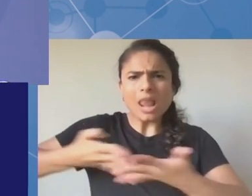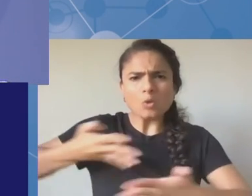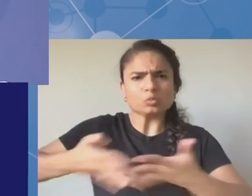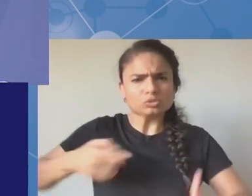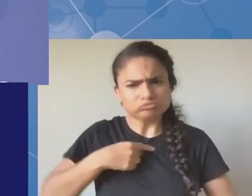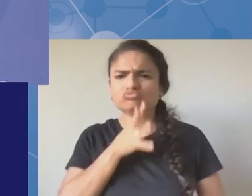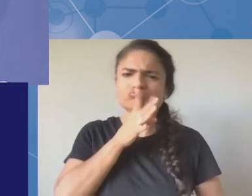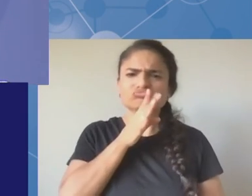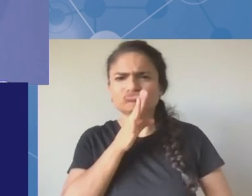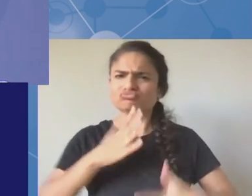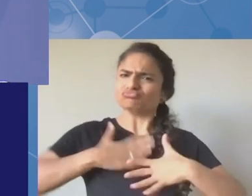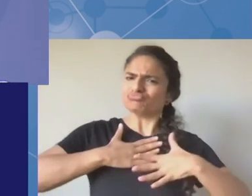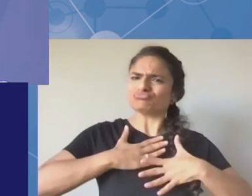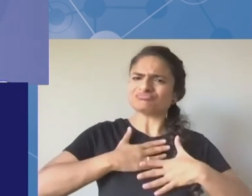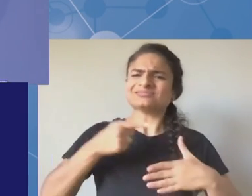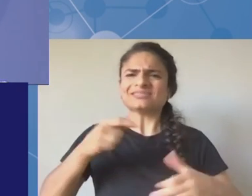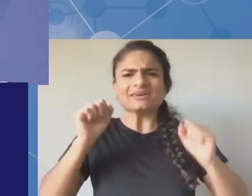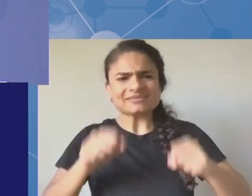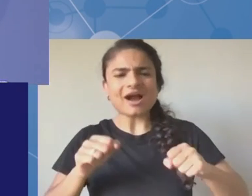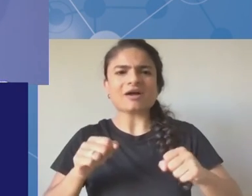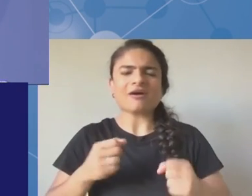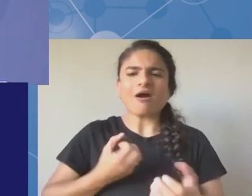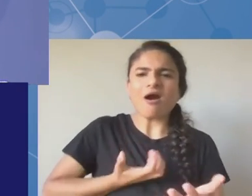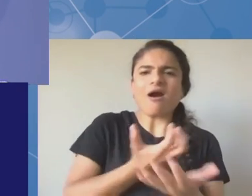Ahora regresaré al inglés otra vez.